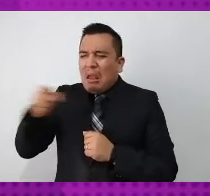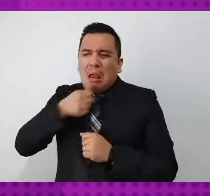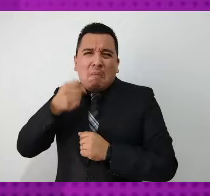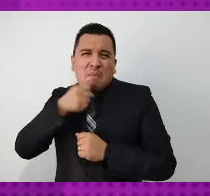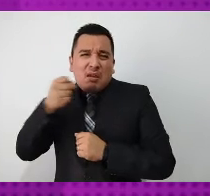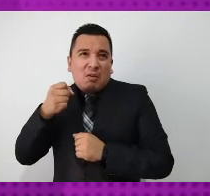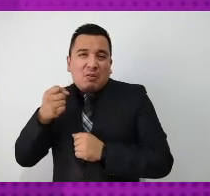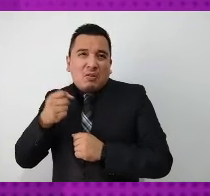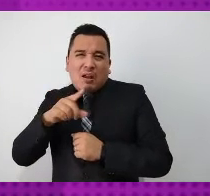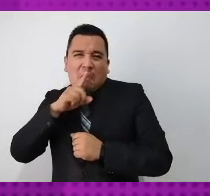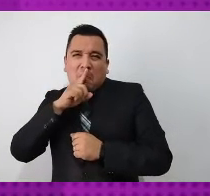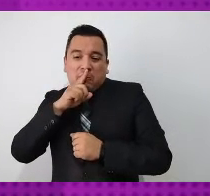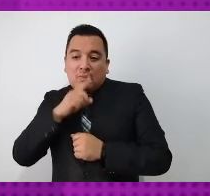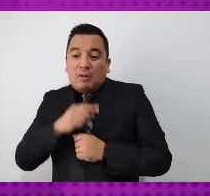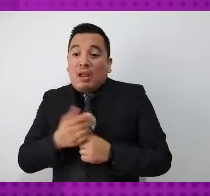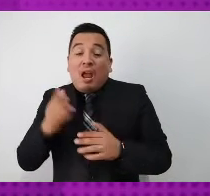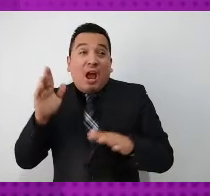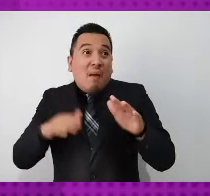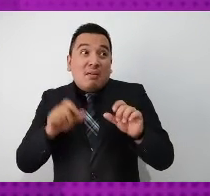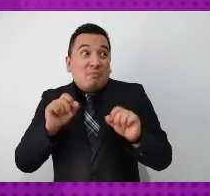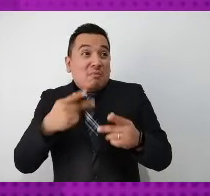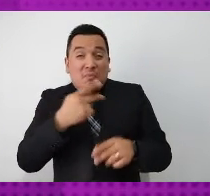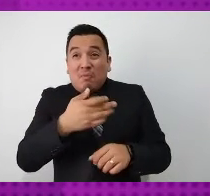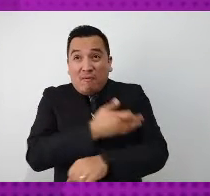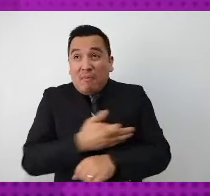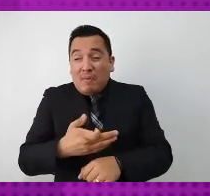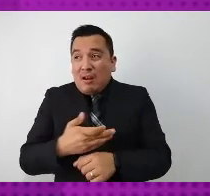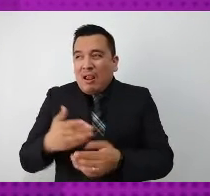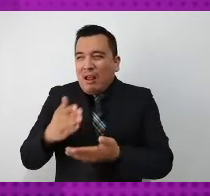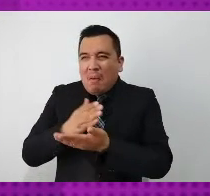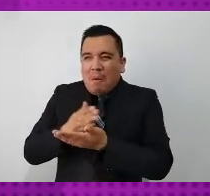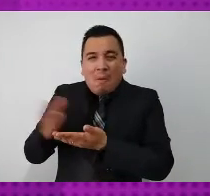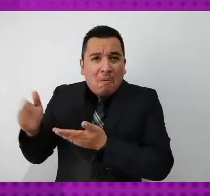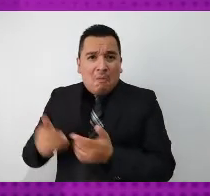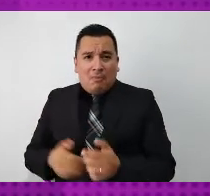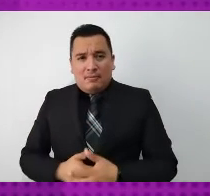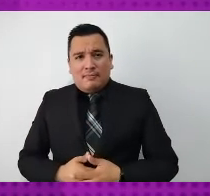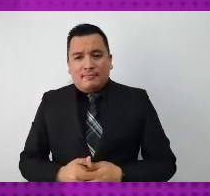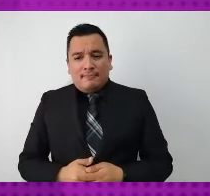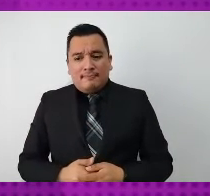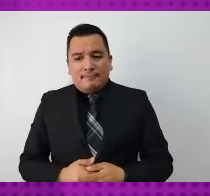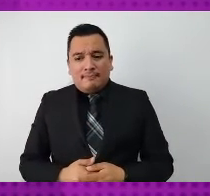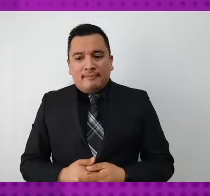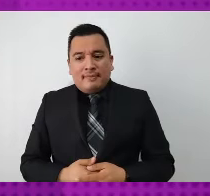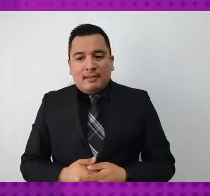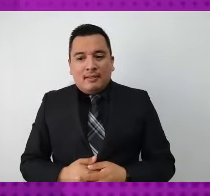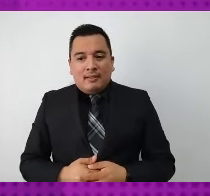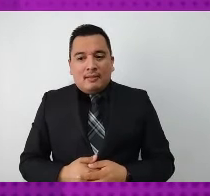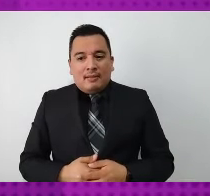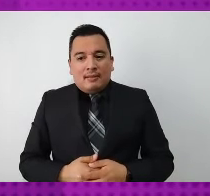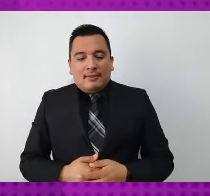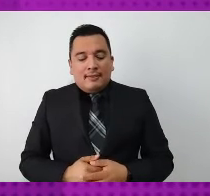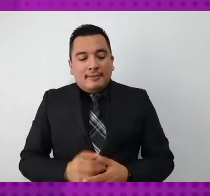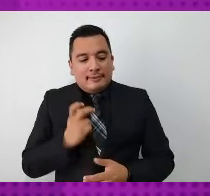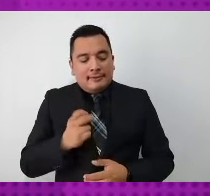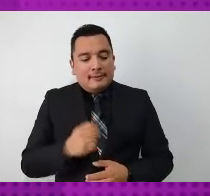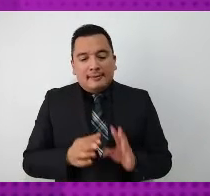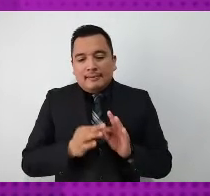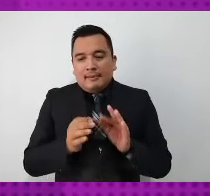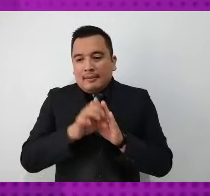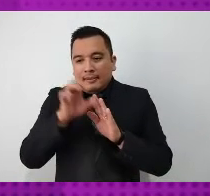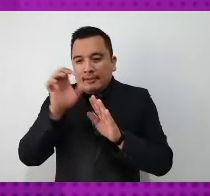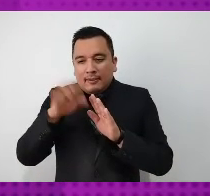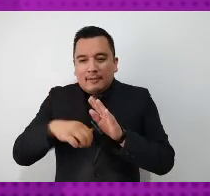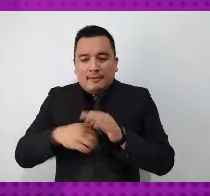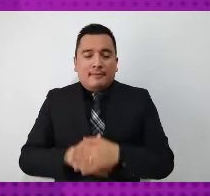dinámica familiar por ejemplo que salía mucho ahí este se colocó un punto como ejemplo este